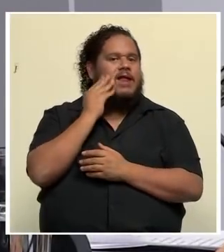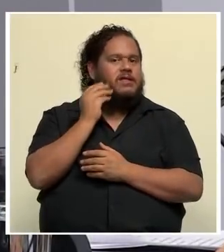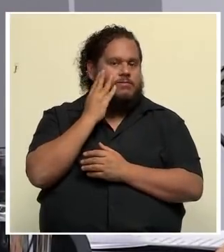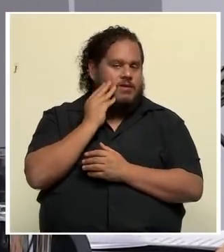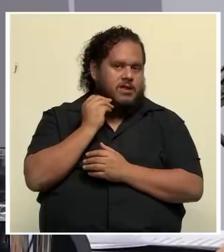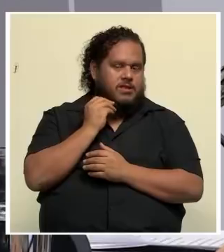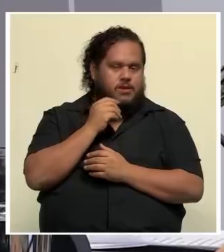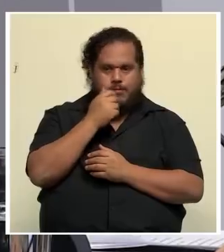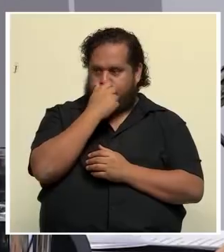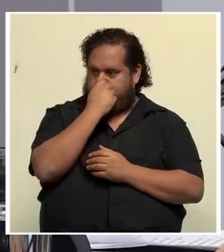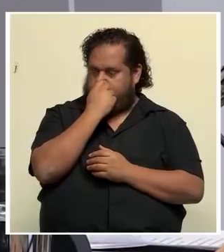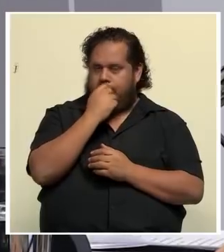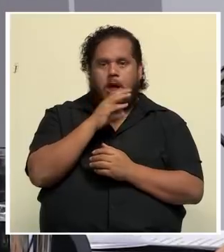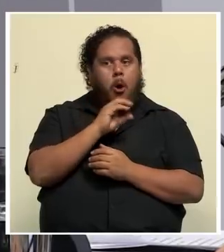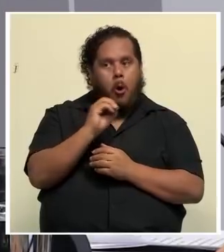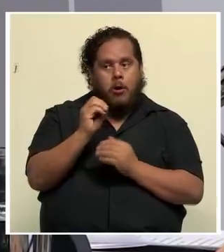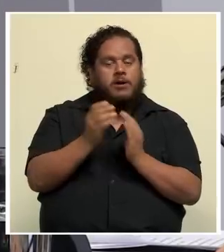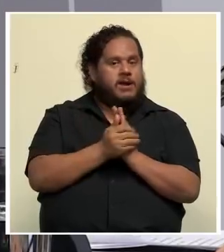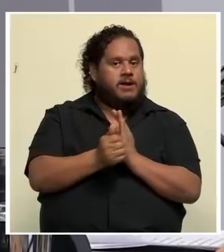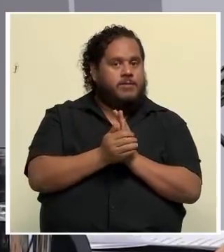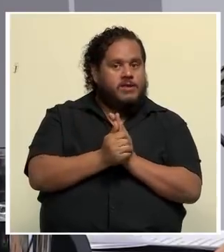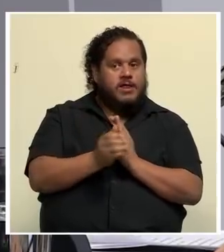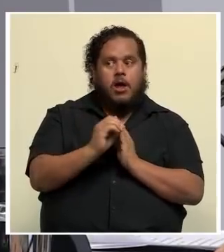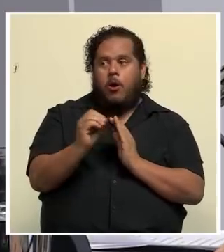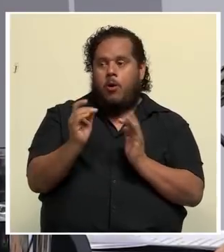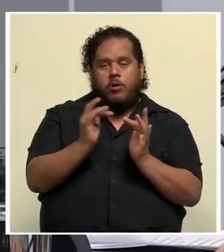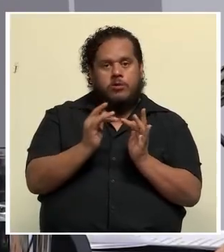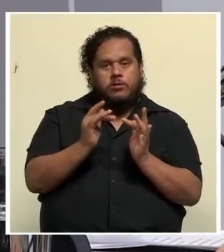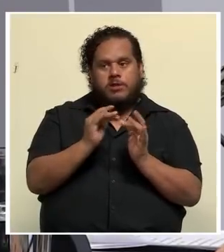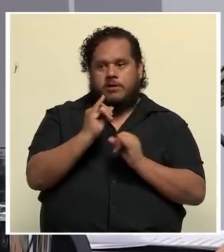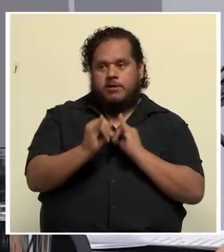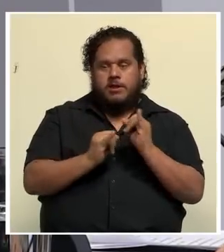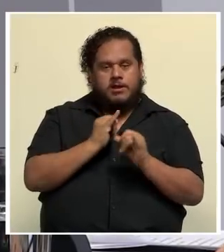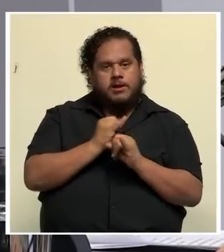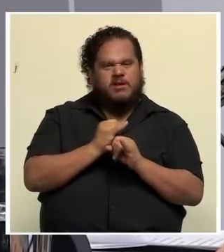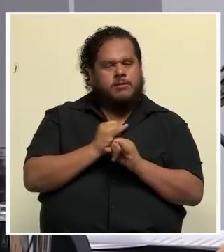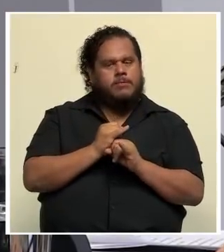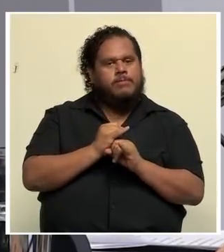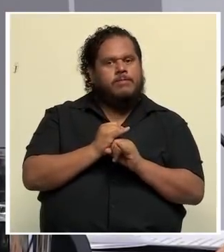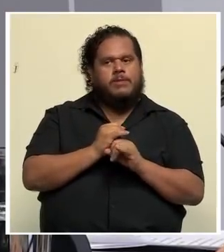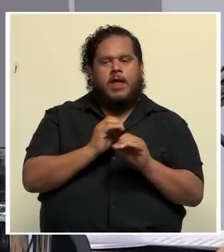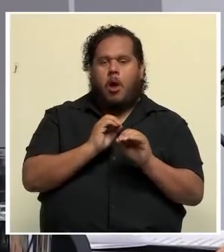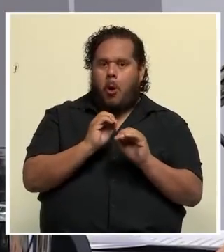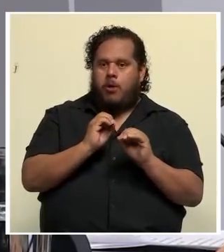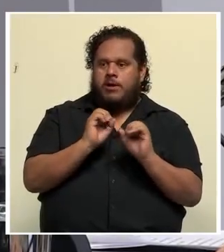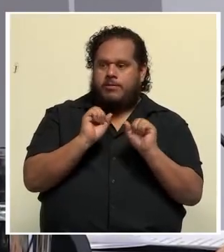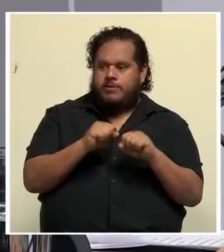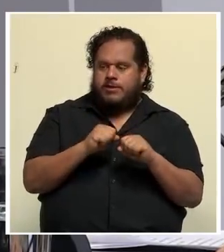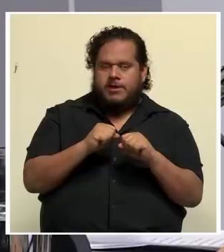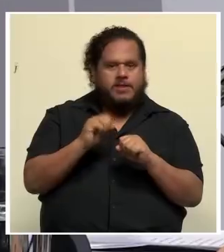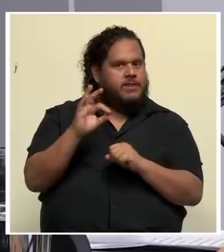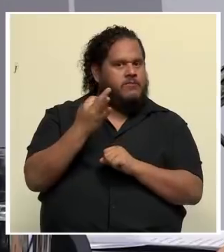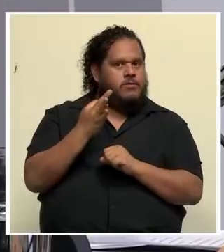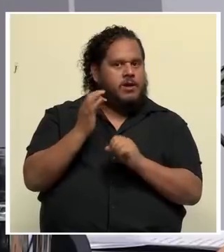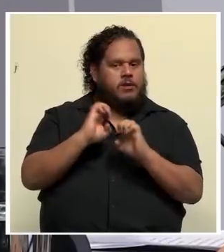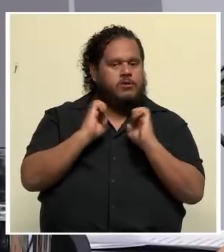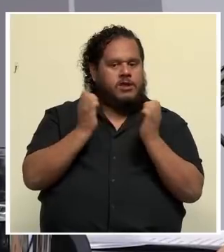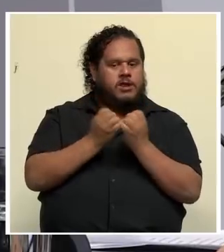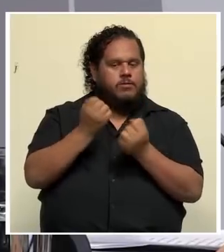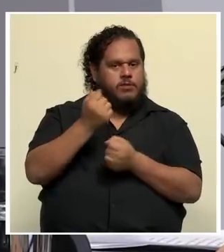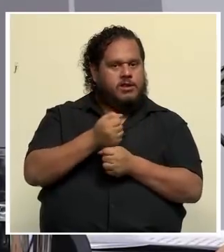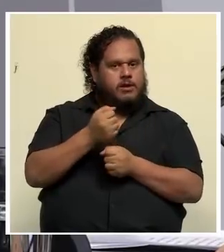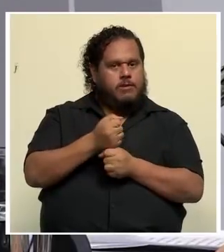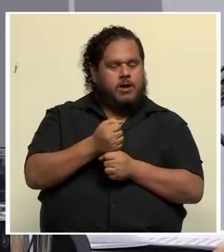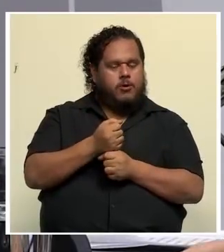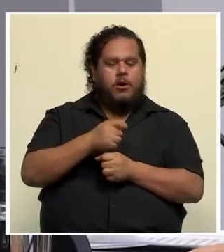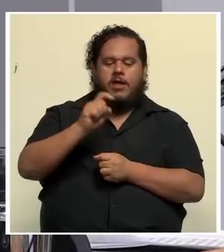experiencia, ni la capacidad, ni los contactos internacionales, ni la posibilidad de formar los equipos de trabajo